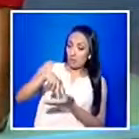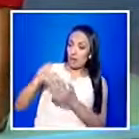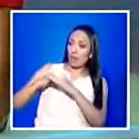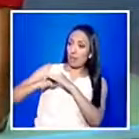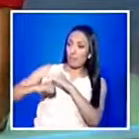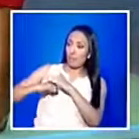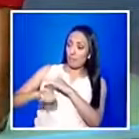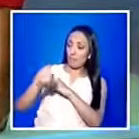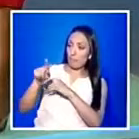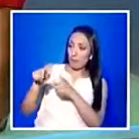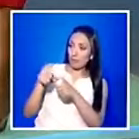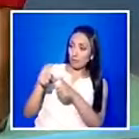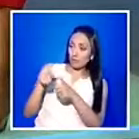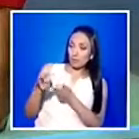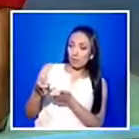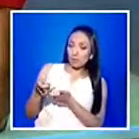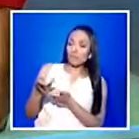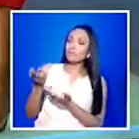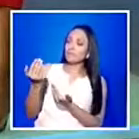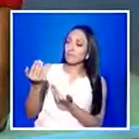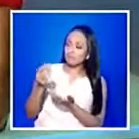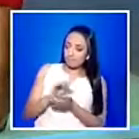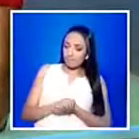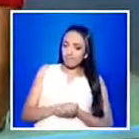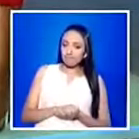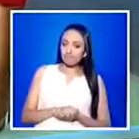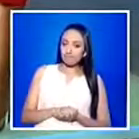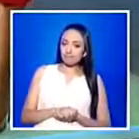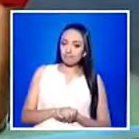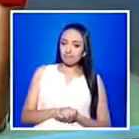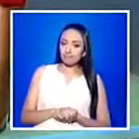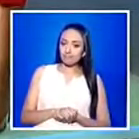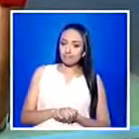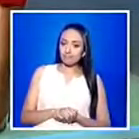Quito muy cerca. ¿Cuáles son las novedades? Cuéntanos.